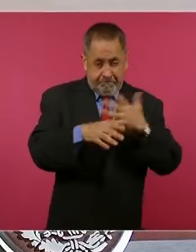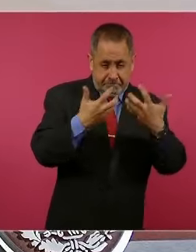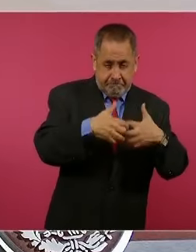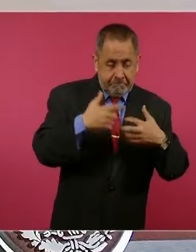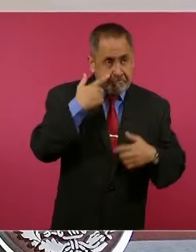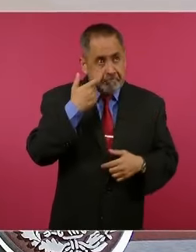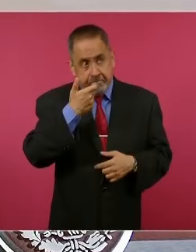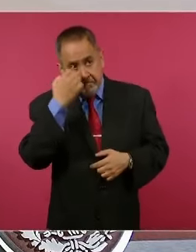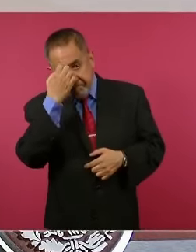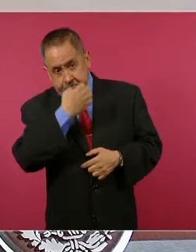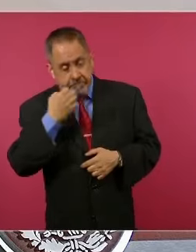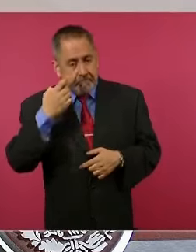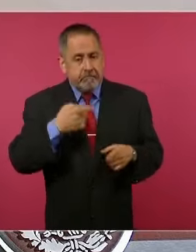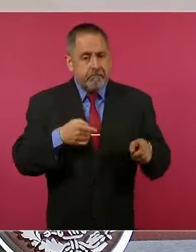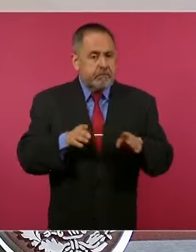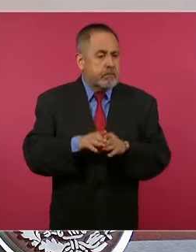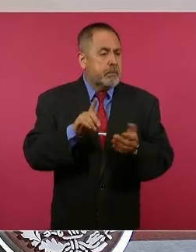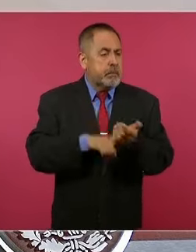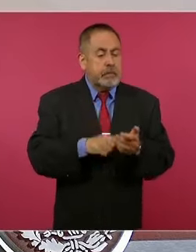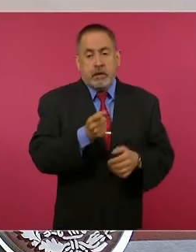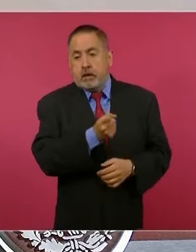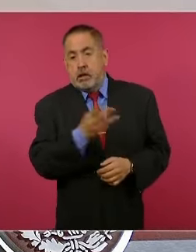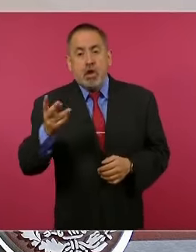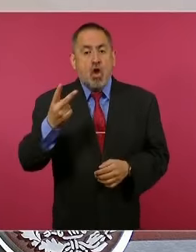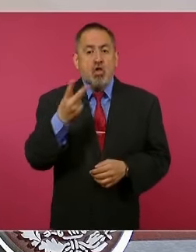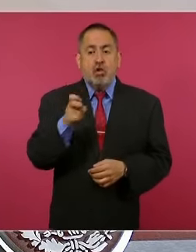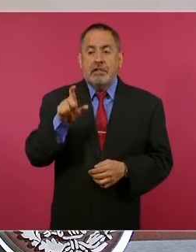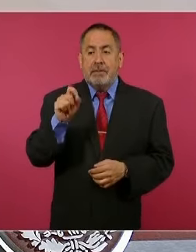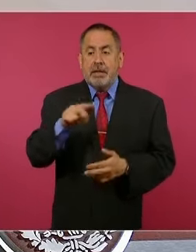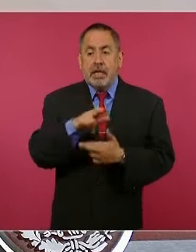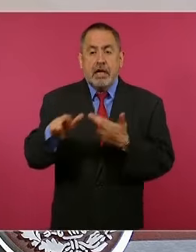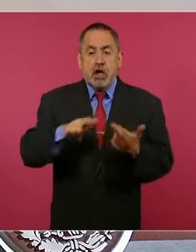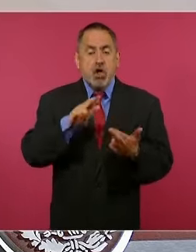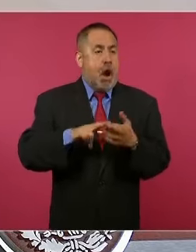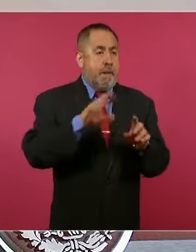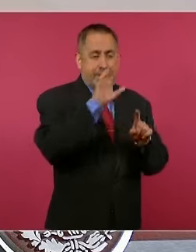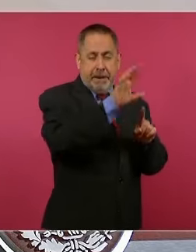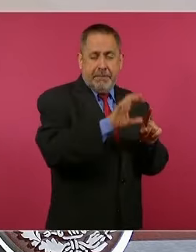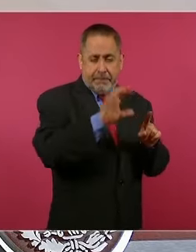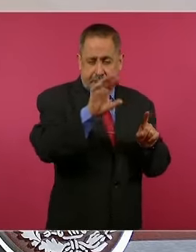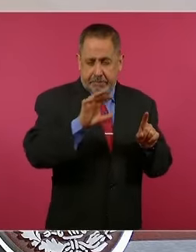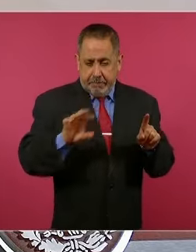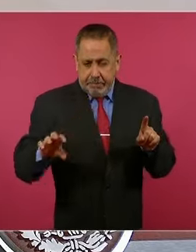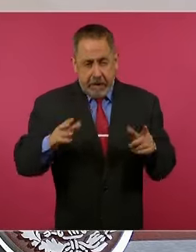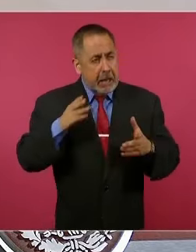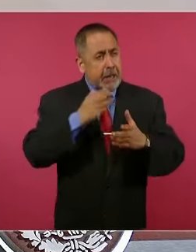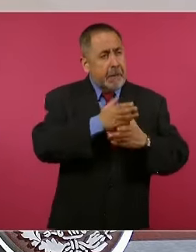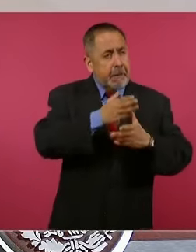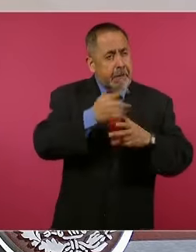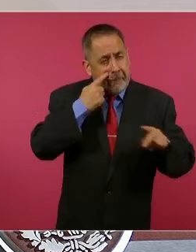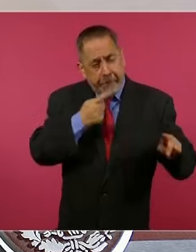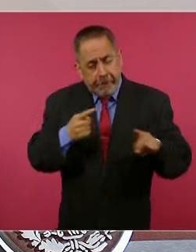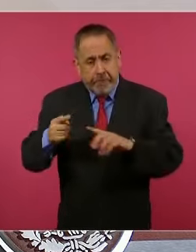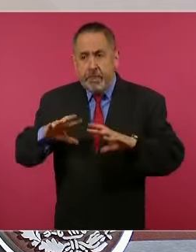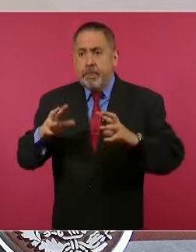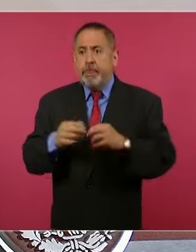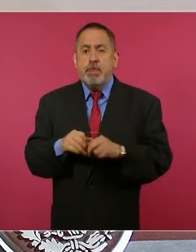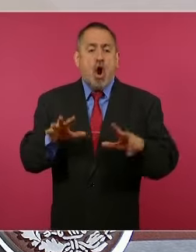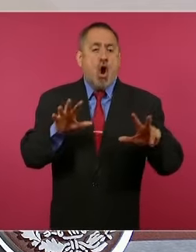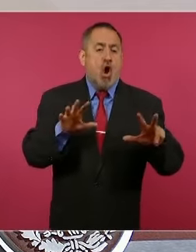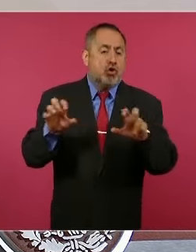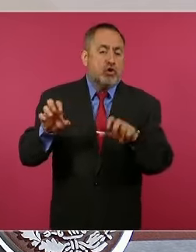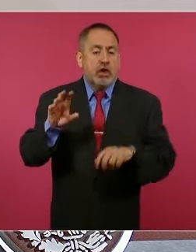esquema de precios máximos implementados en las 220 regiones determinadas por la cre debo decirles que realizamos